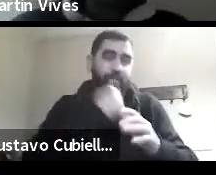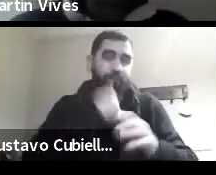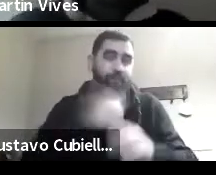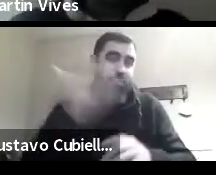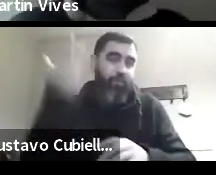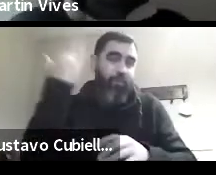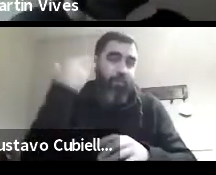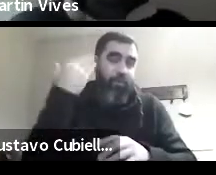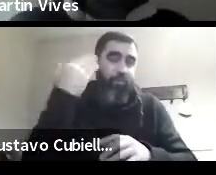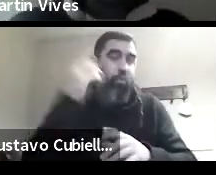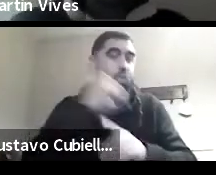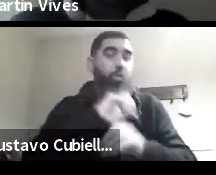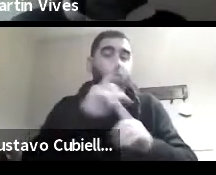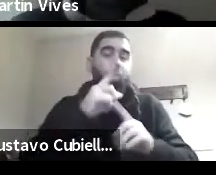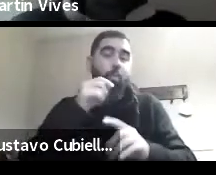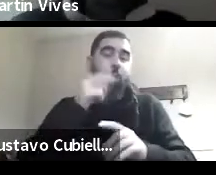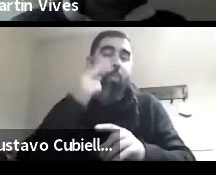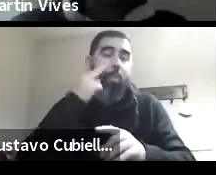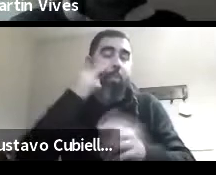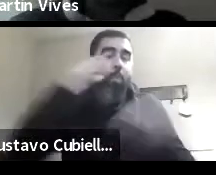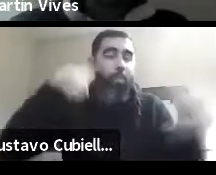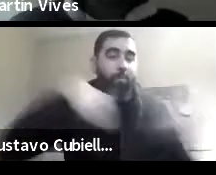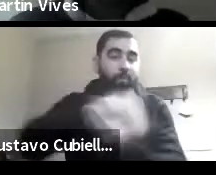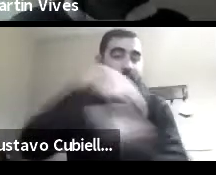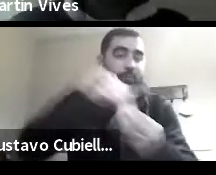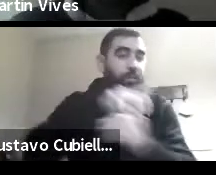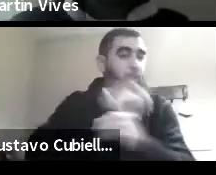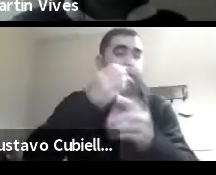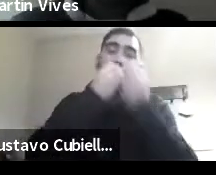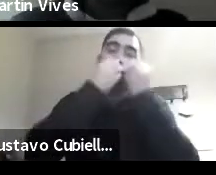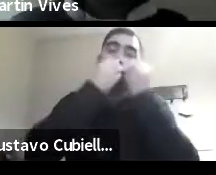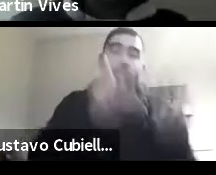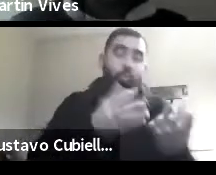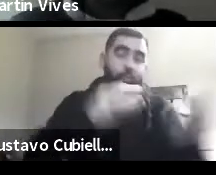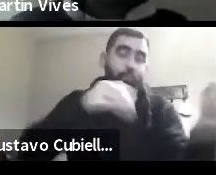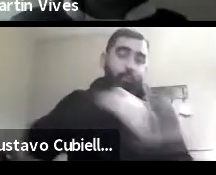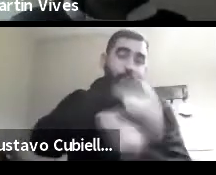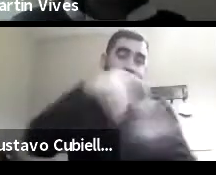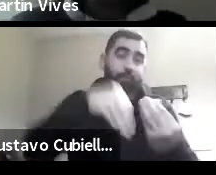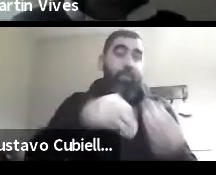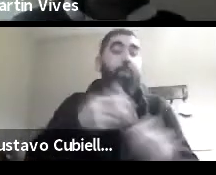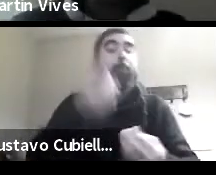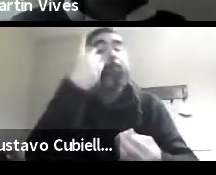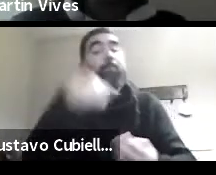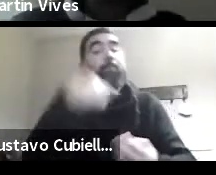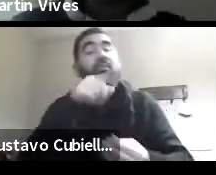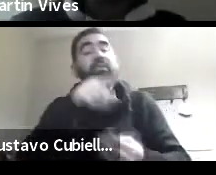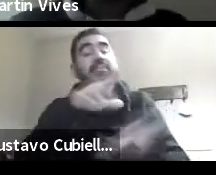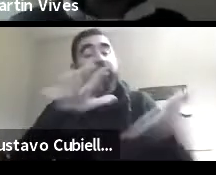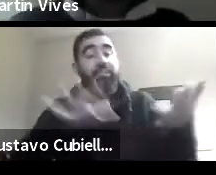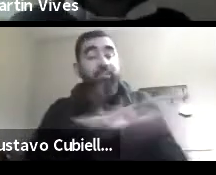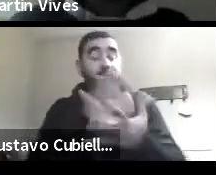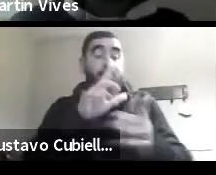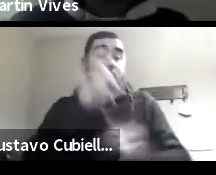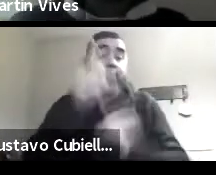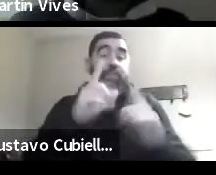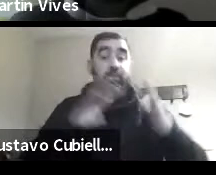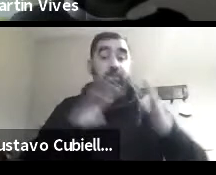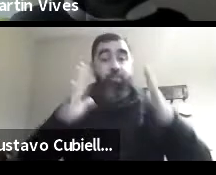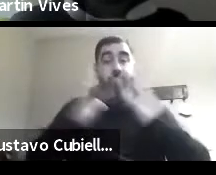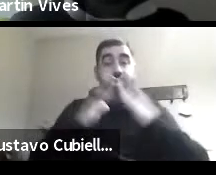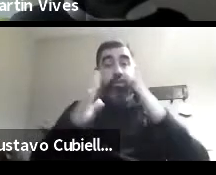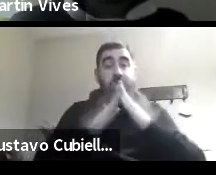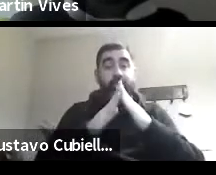no fue para perjudicar a las familias, todo lo contrario, fue para beneficiarlas. ¿Qué es lo que sucedía con esto? Que en el hogar se